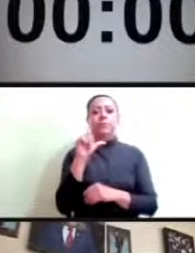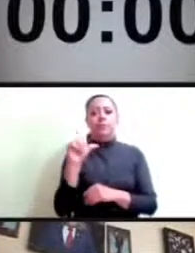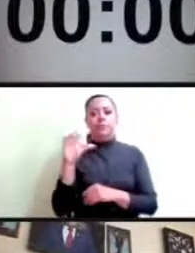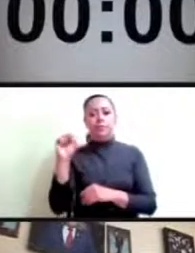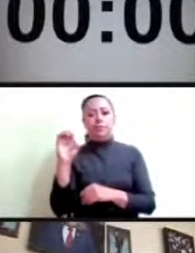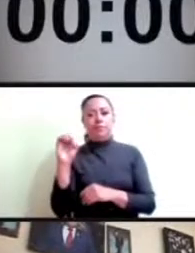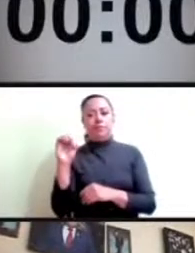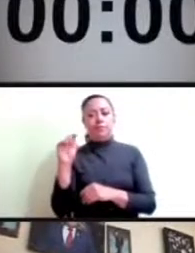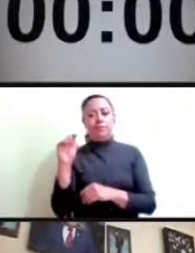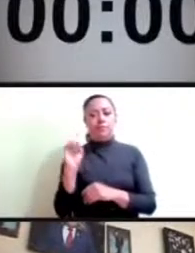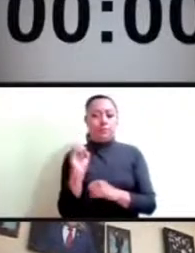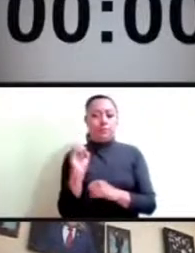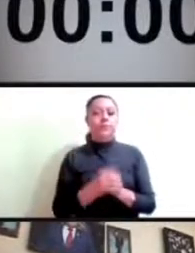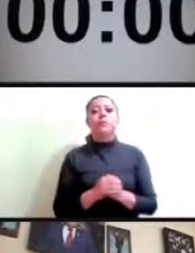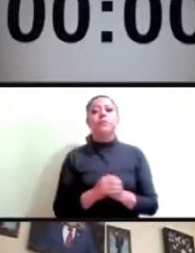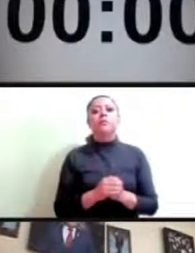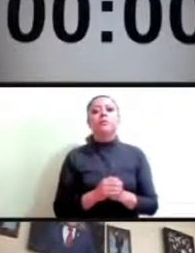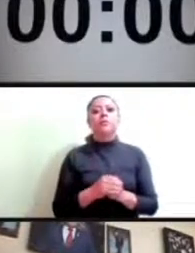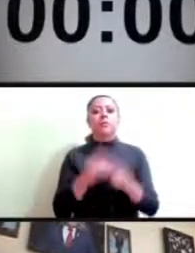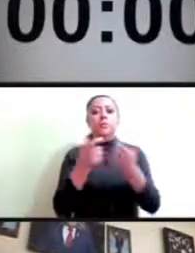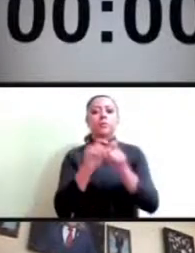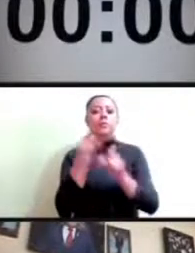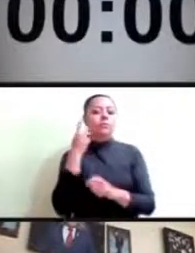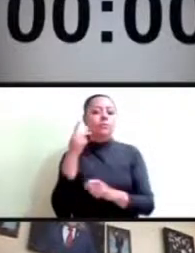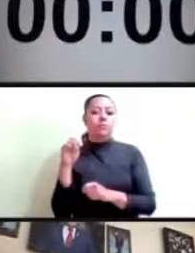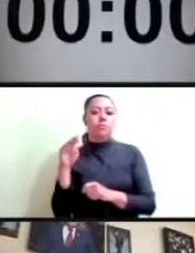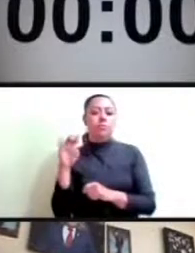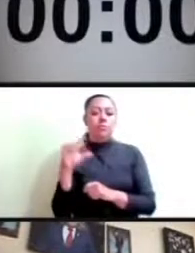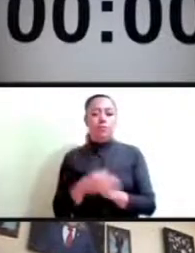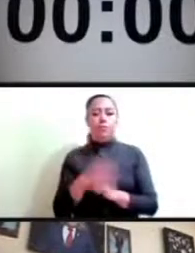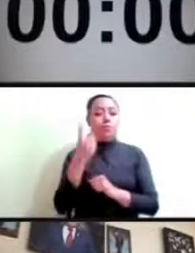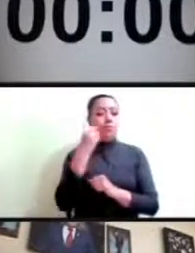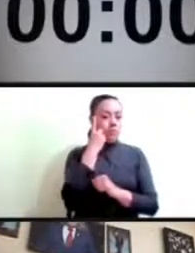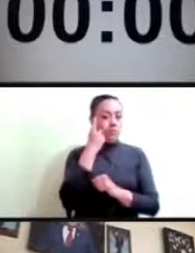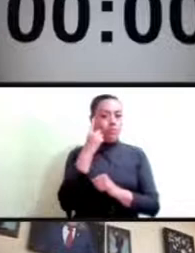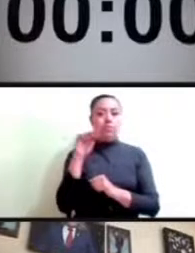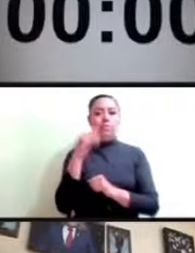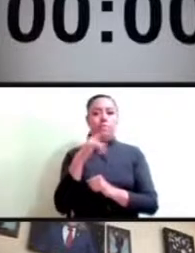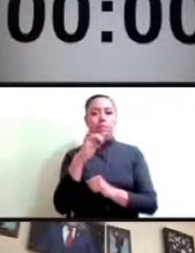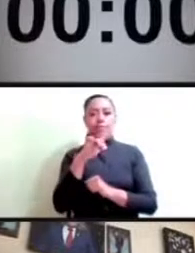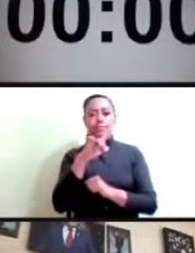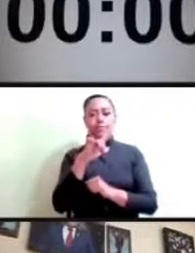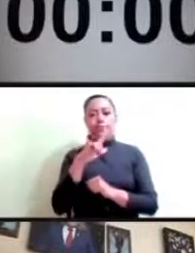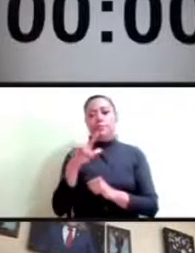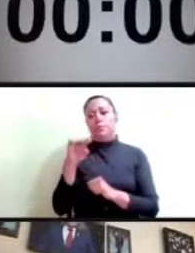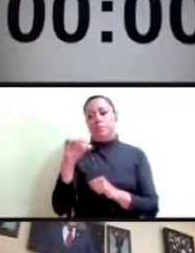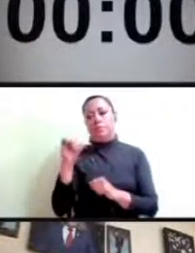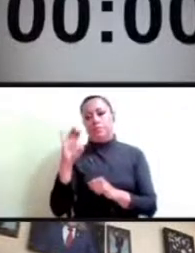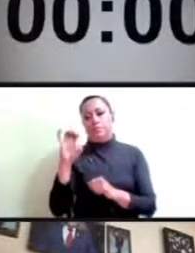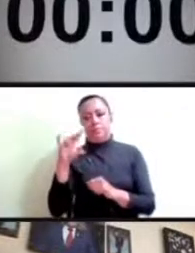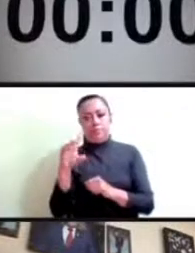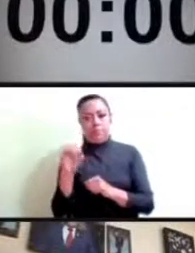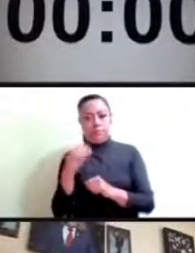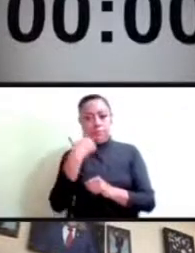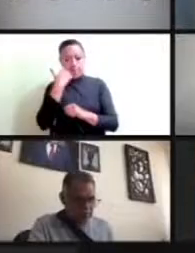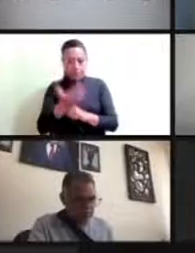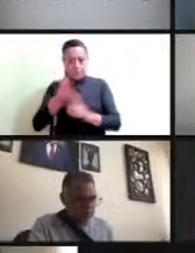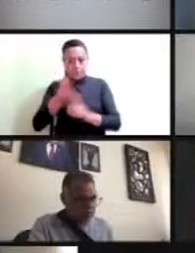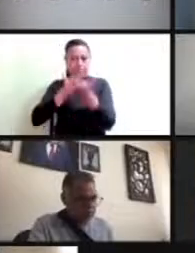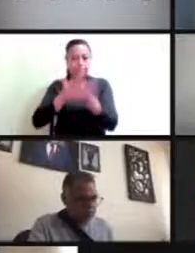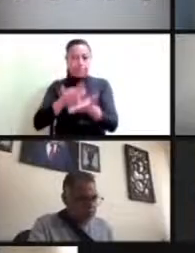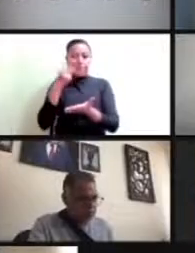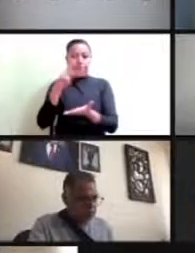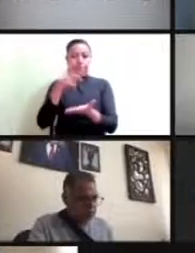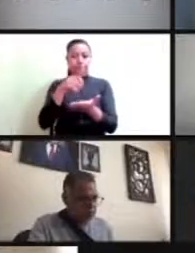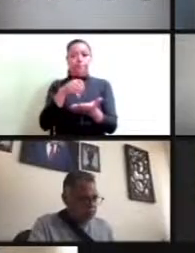Paula Soto, el diputado Miguel Ángel Macedo Escartín desea suscribir su iniciativa. ¿Acepta usted la suscripción?